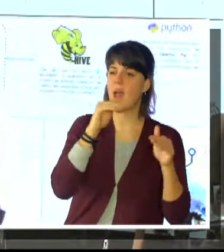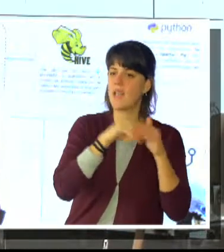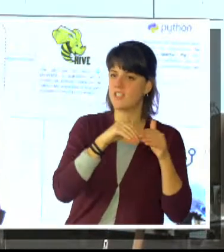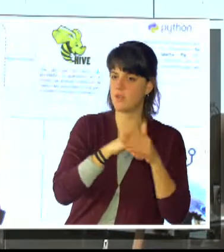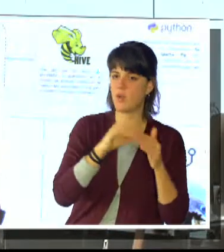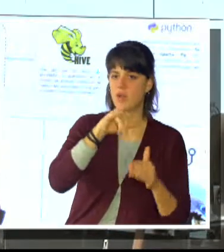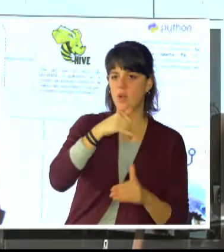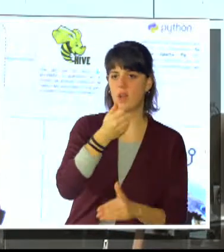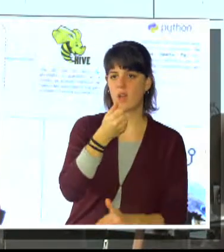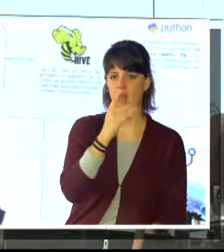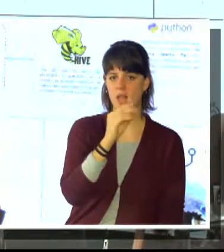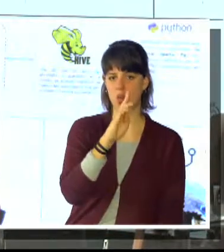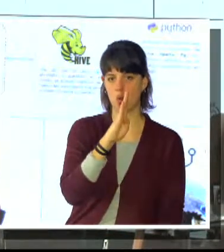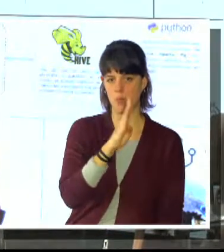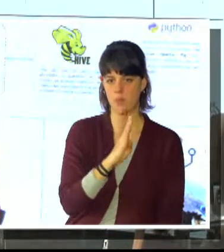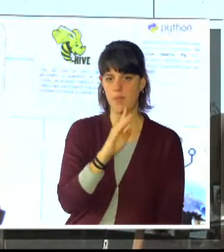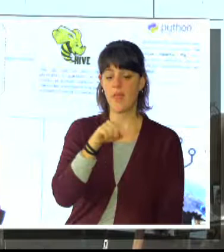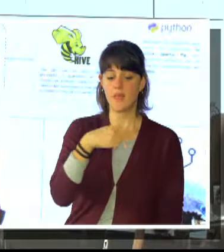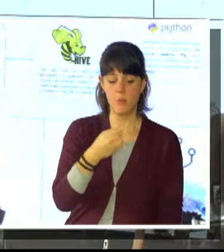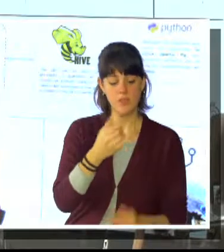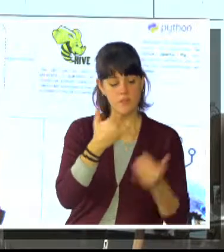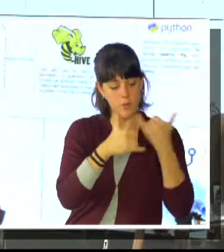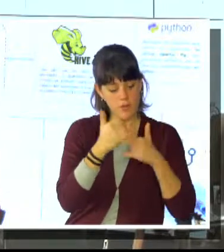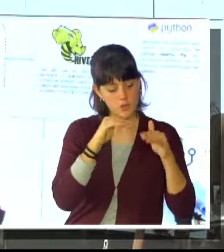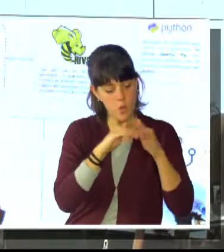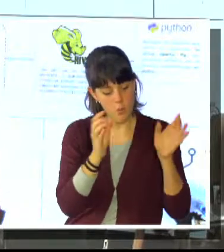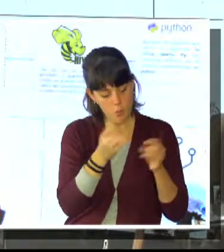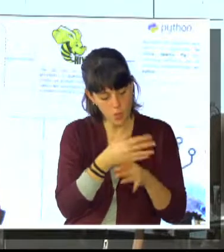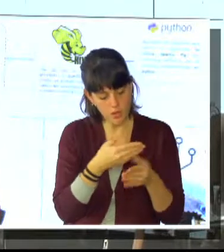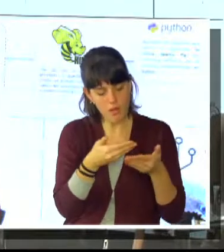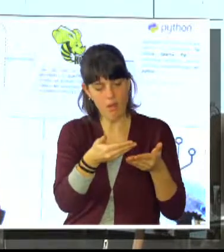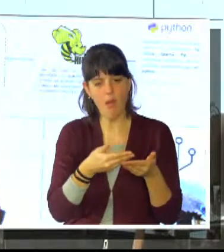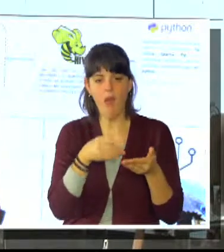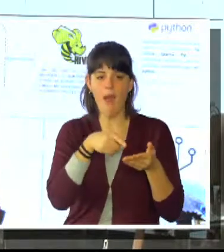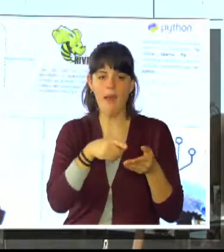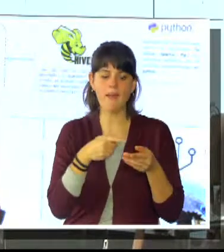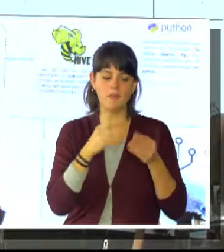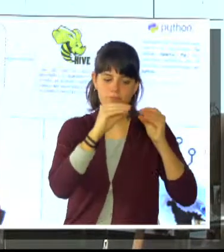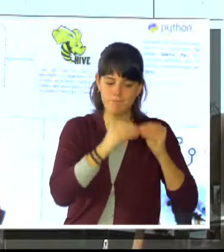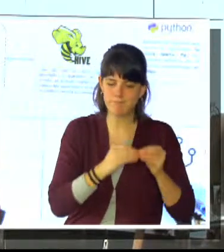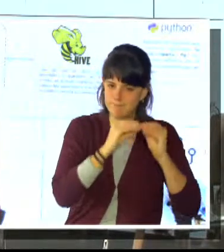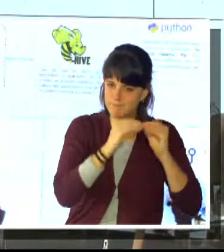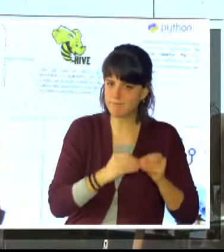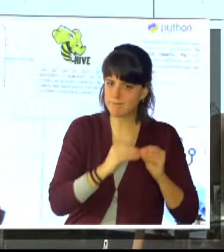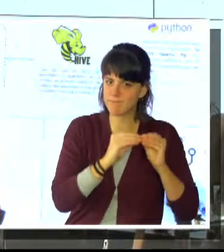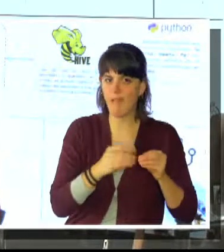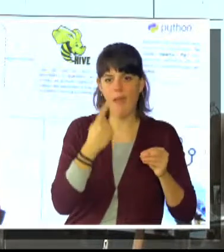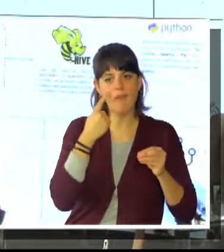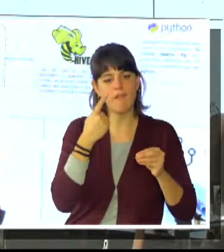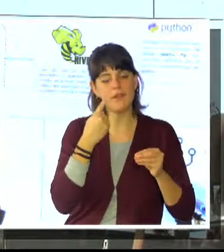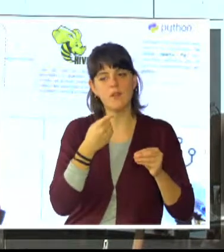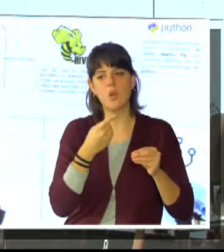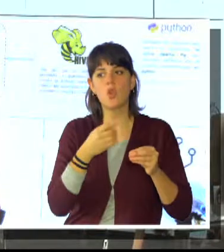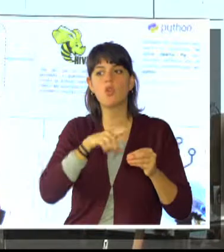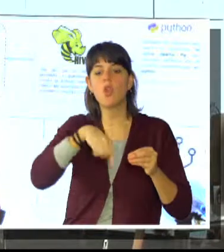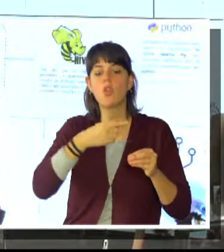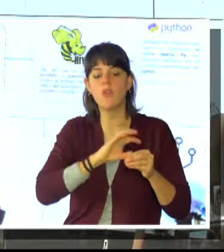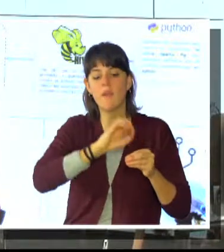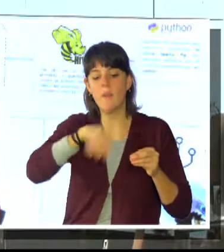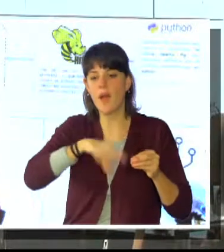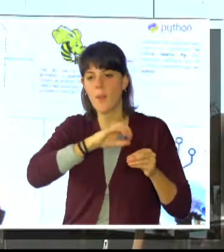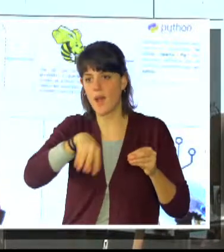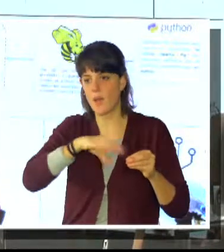informativas. Se generó una visualización en Qlik, en la cual una de las visualizaciones es las cantidades y porcentajes de cada una de